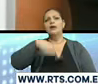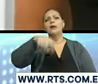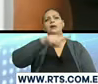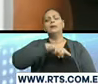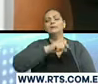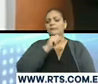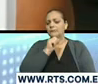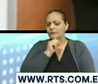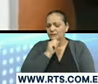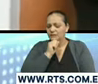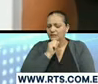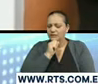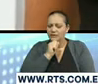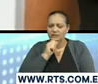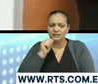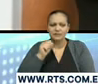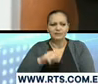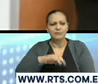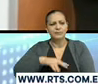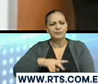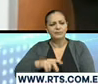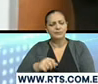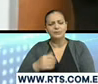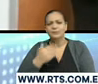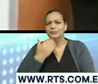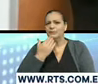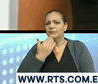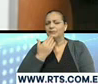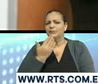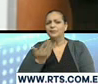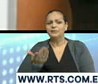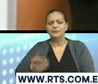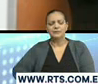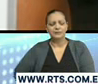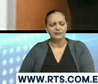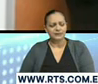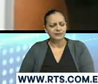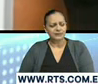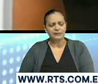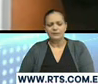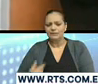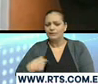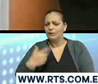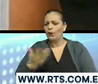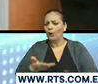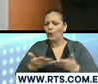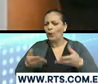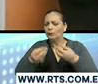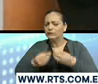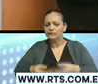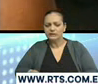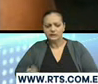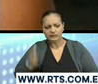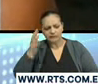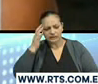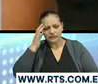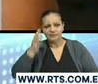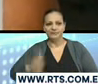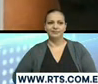Mayra, pobre robando a pobre. Ajá. Aunque los primeros, sí, que son los delincuentes, no son pobres en el sentido de que me imagino pobre que son